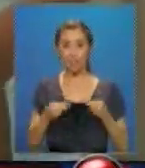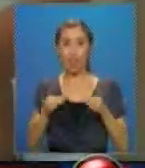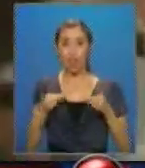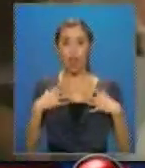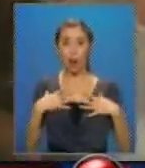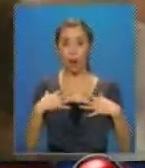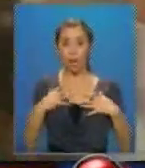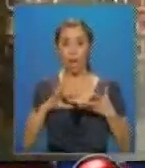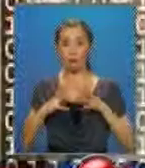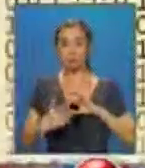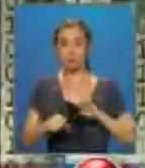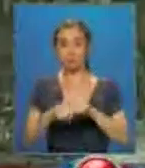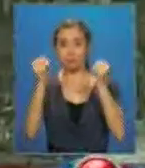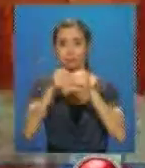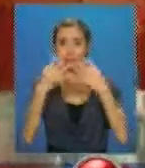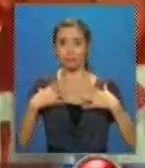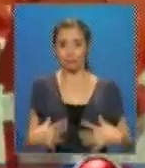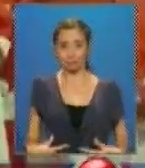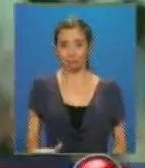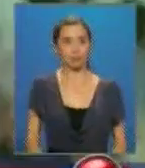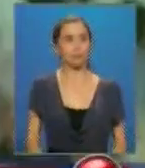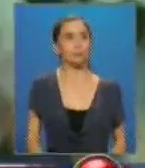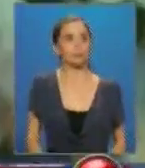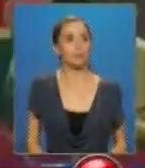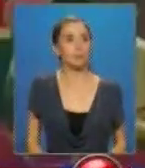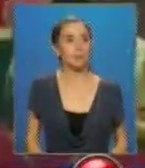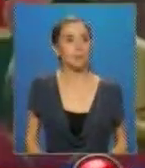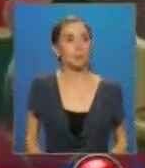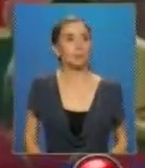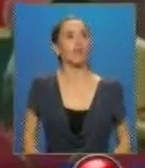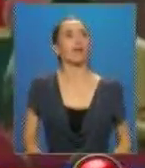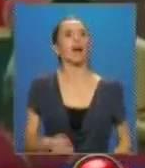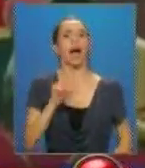En Habemus Papam, el recién elegido